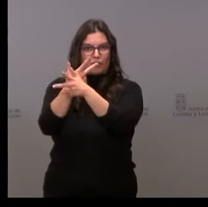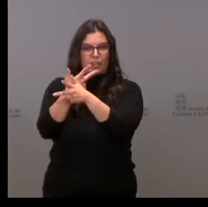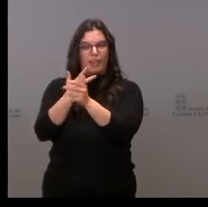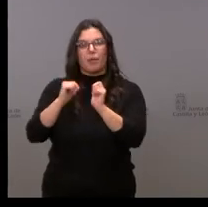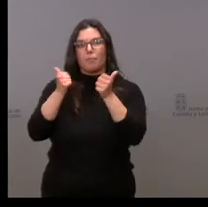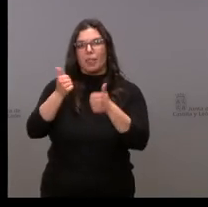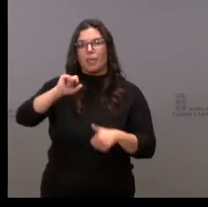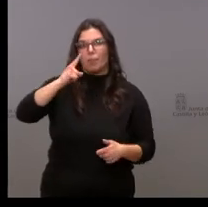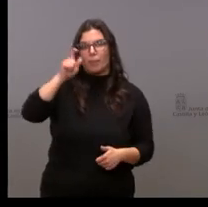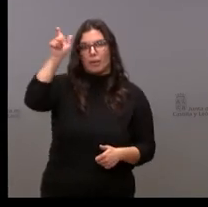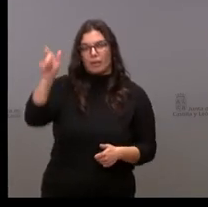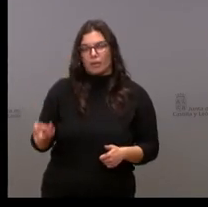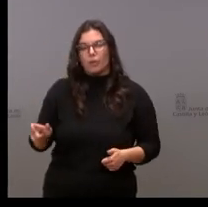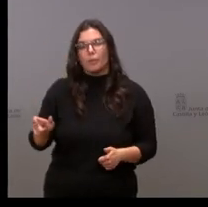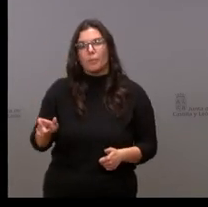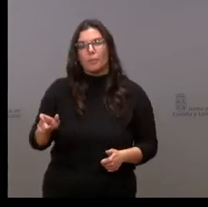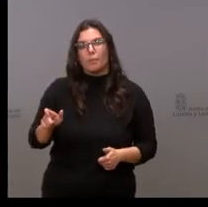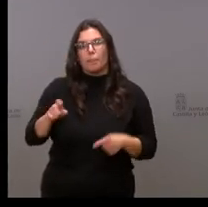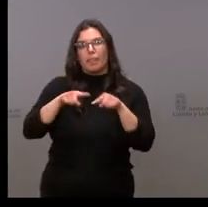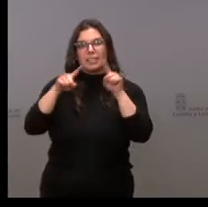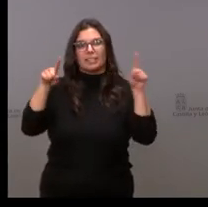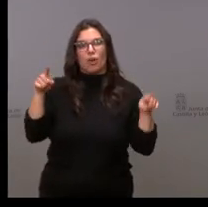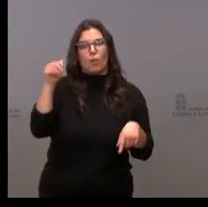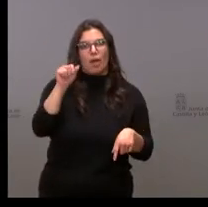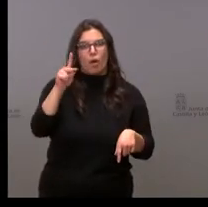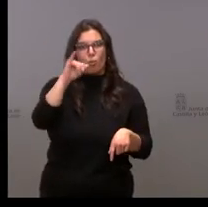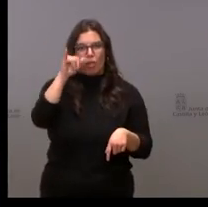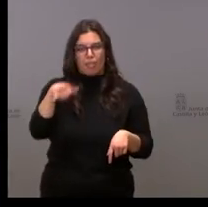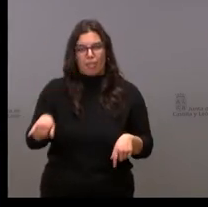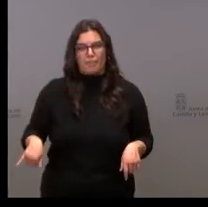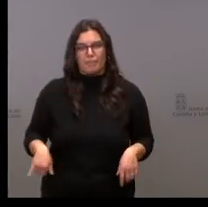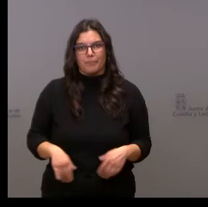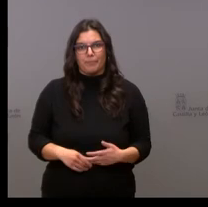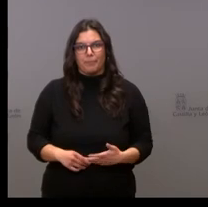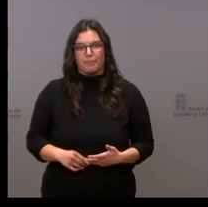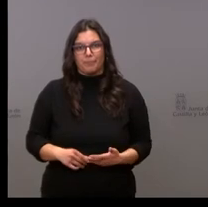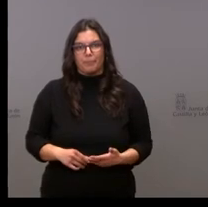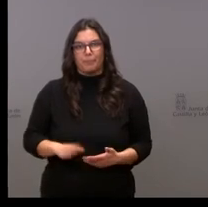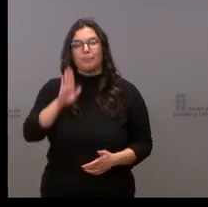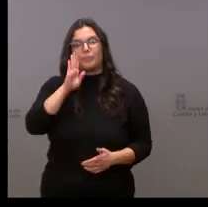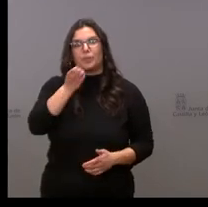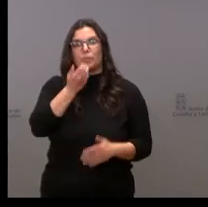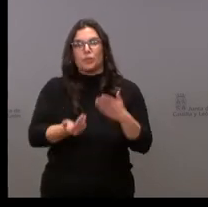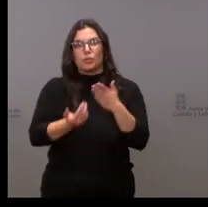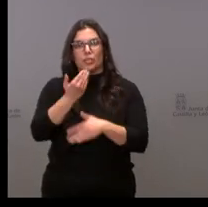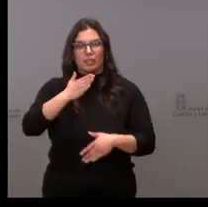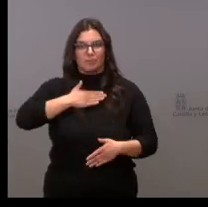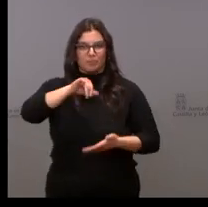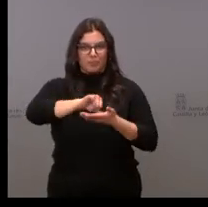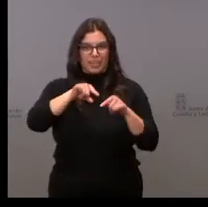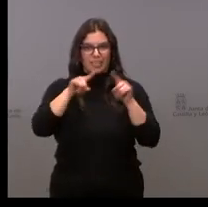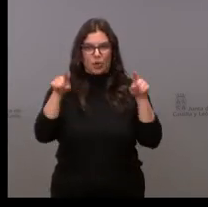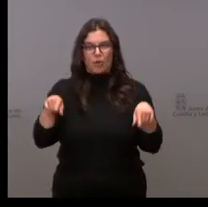iniciarlo hoy con begoña rincón de segovia audaz cuando quieras begoña hola muy buenos días desde segovia dos